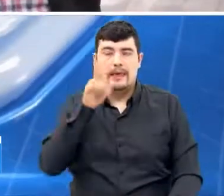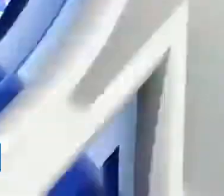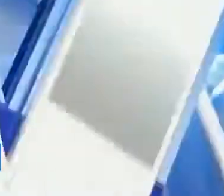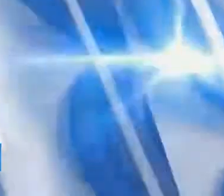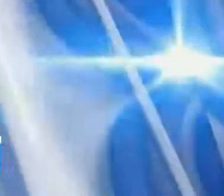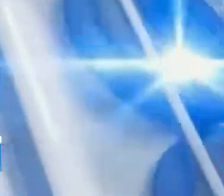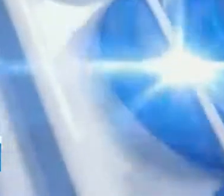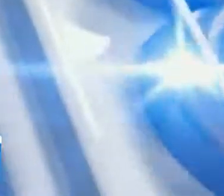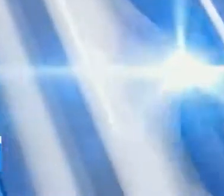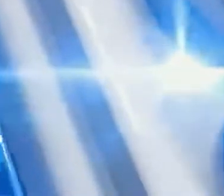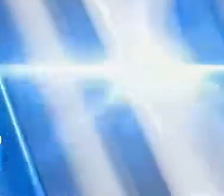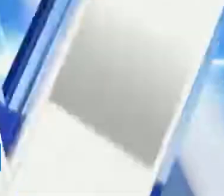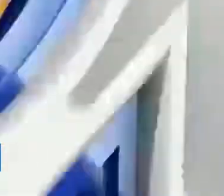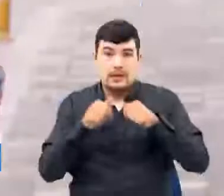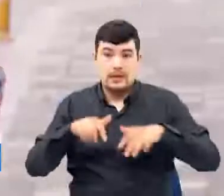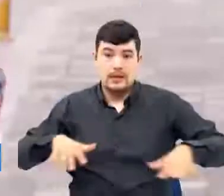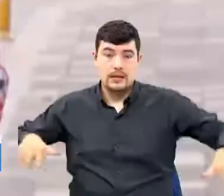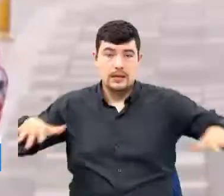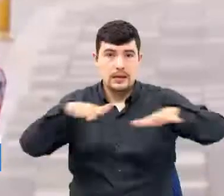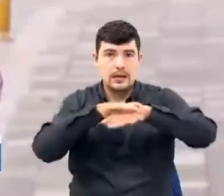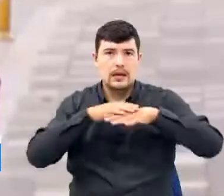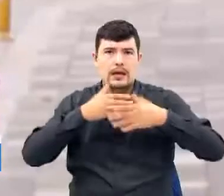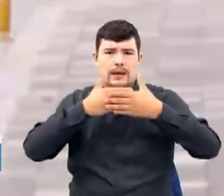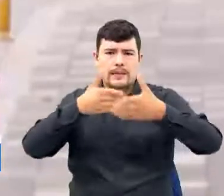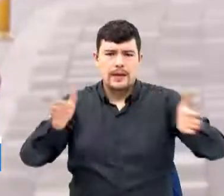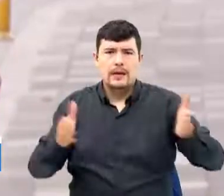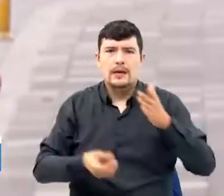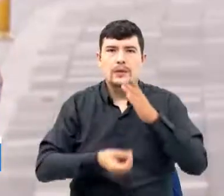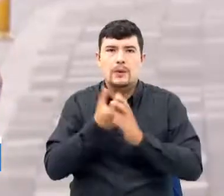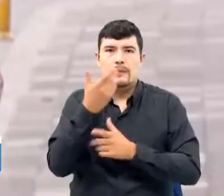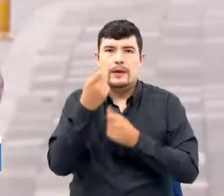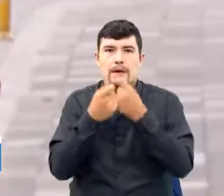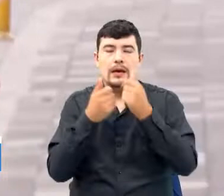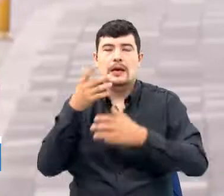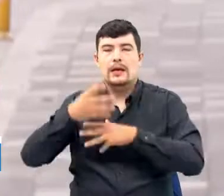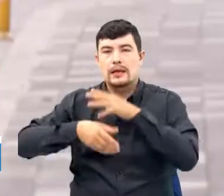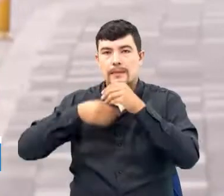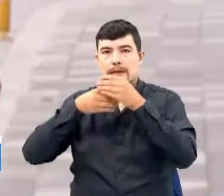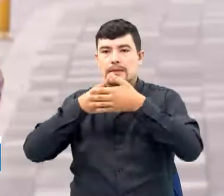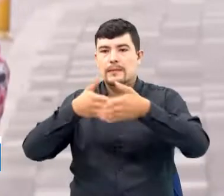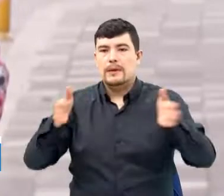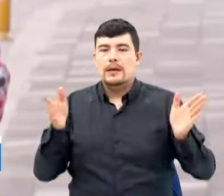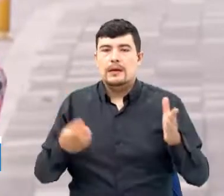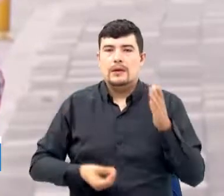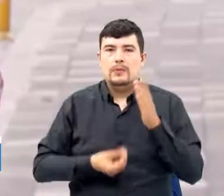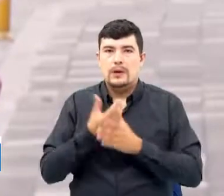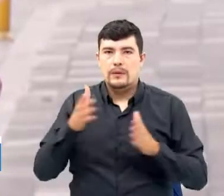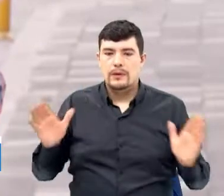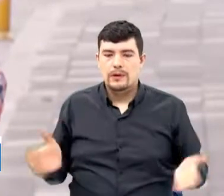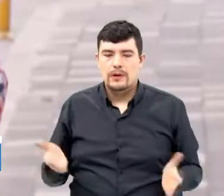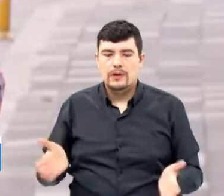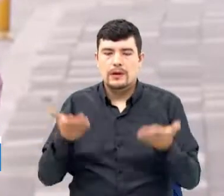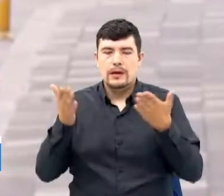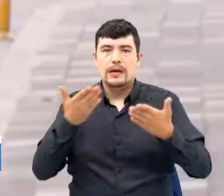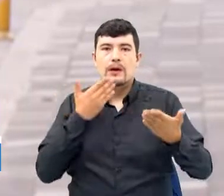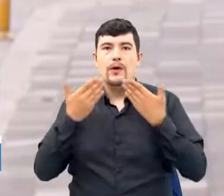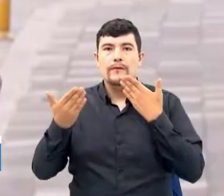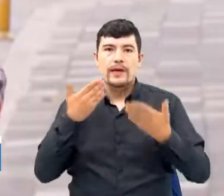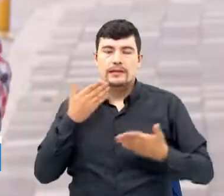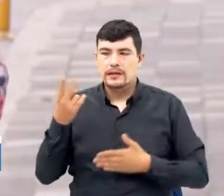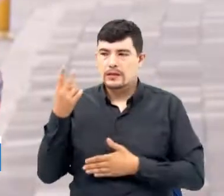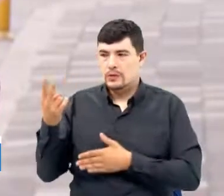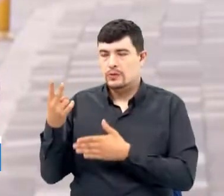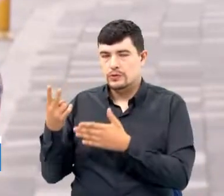apertura comercial de la frontera se han impulsado nuevas economías y también se han impulsado nuevos emprendimientos, generando confianza entre las dos